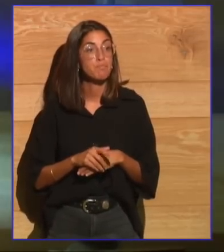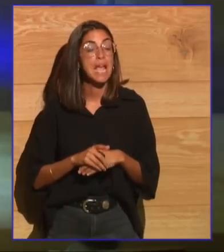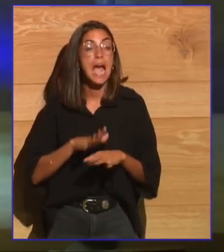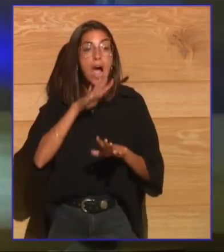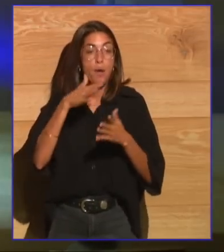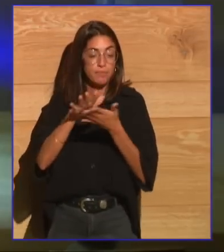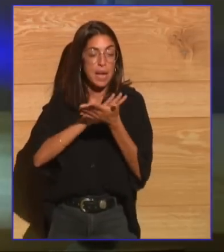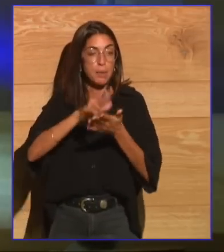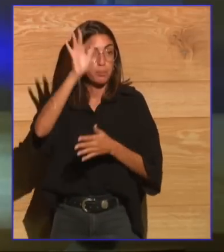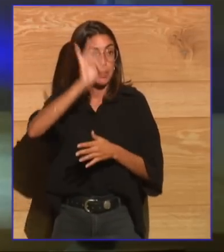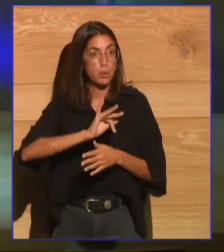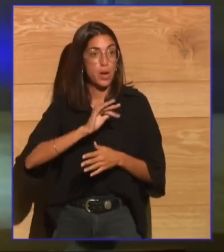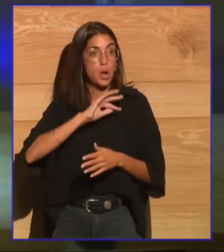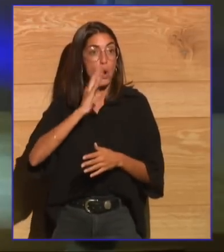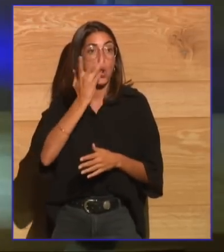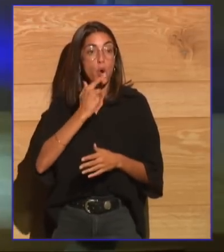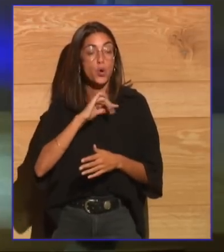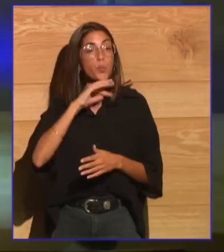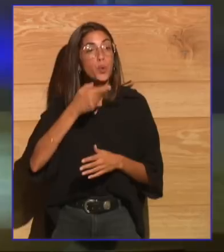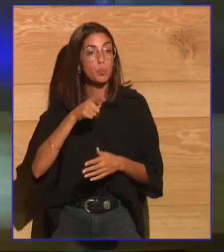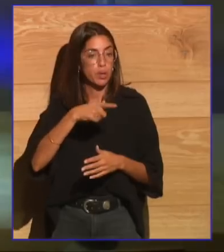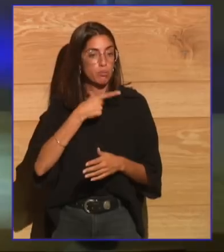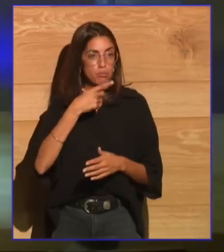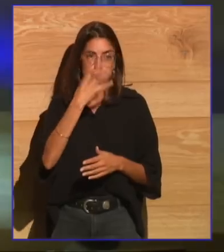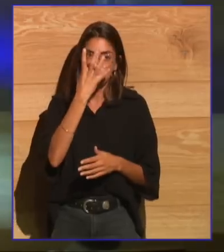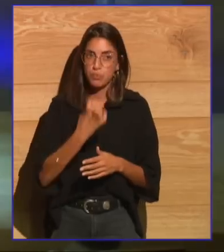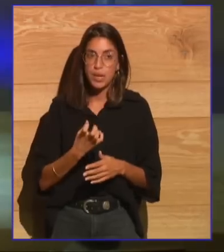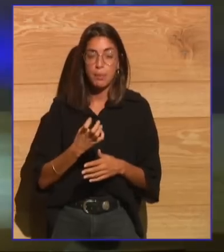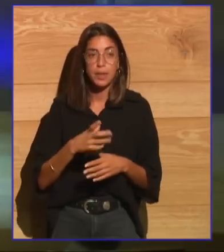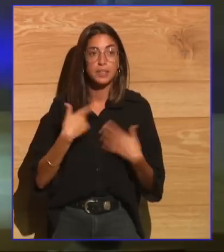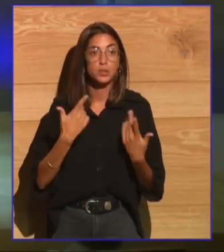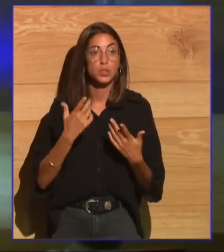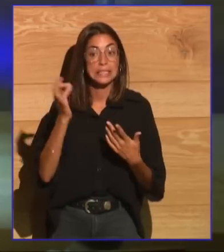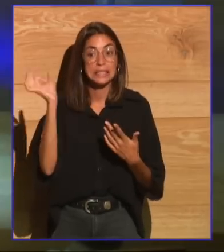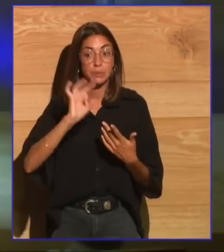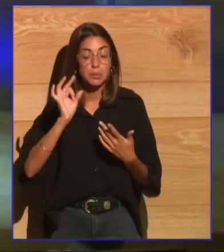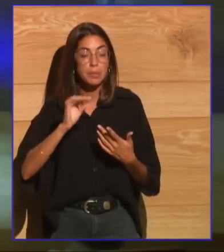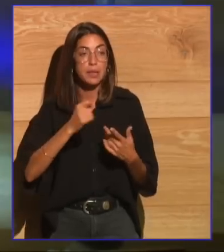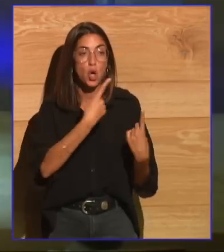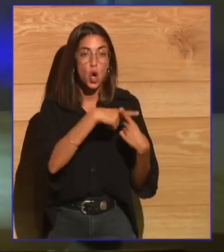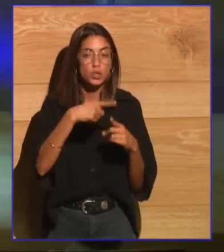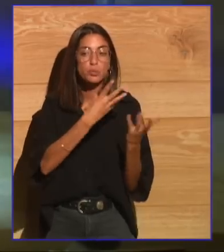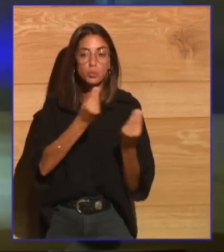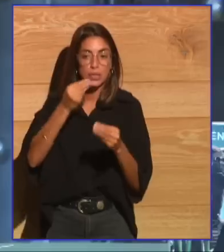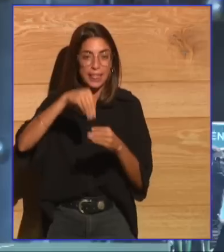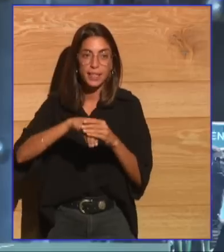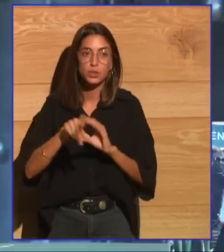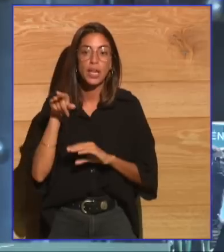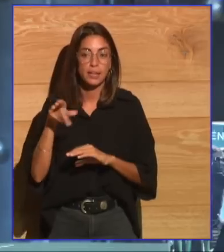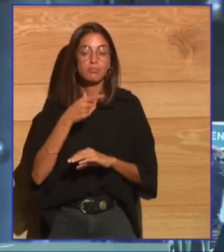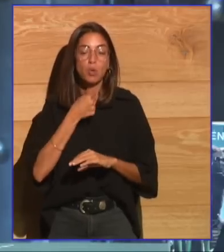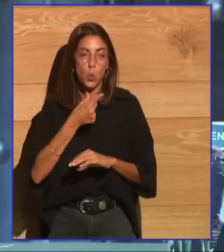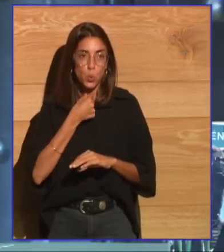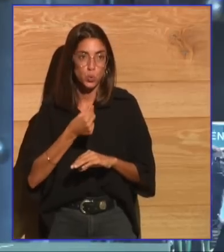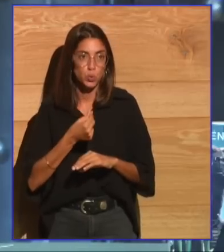que es un gran melodrama y que tiene ecos de muchas cosas que le gustan spielberg tiene ecos de fort indiscutiblemente